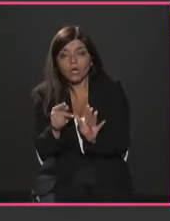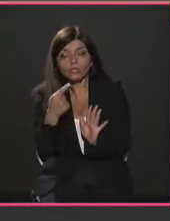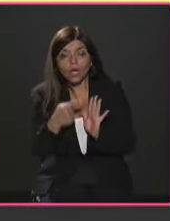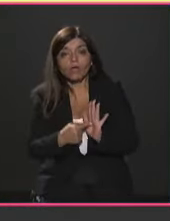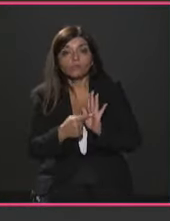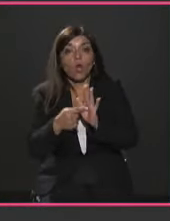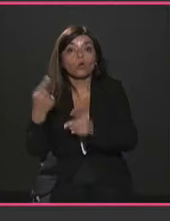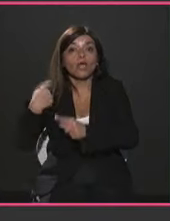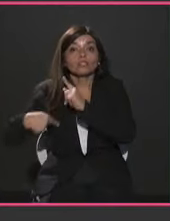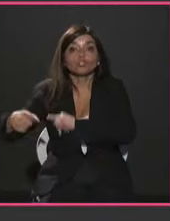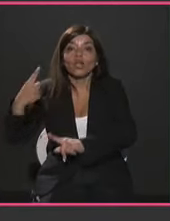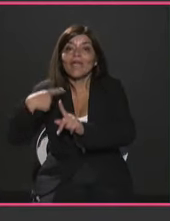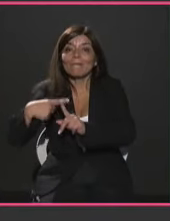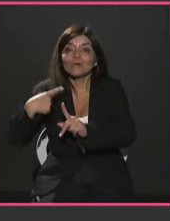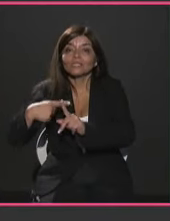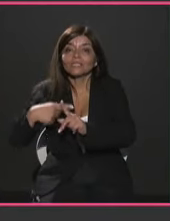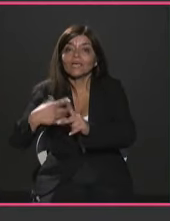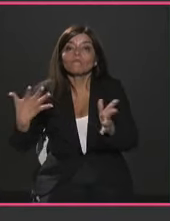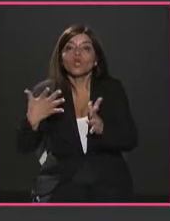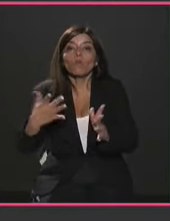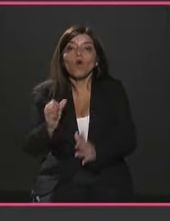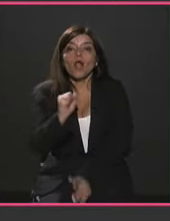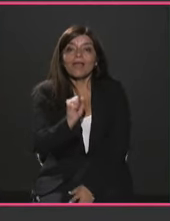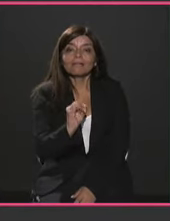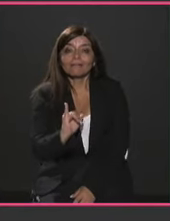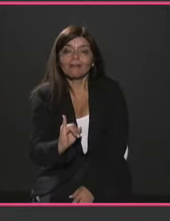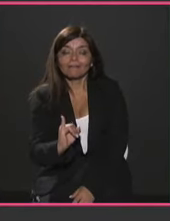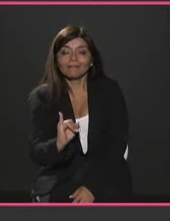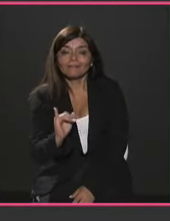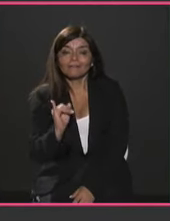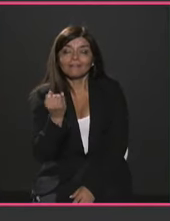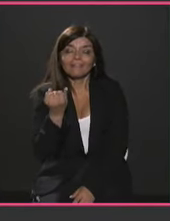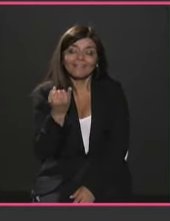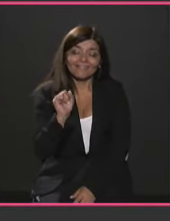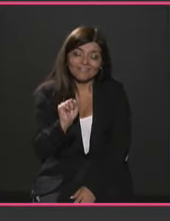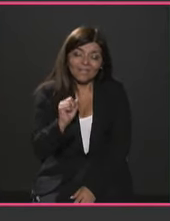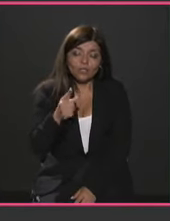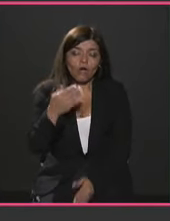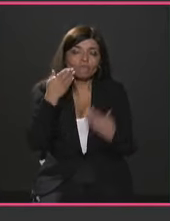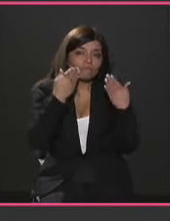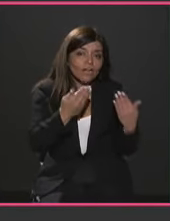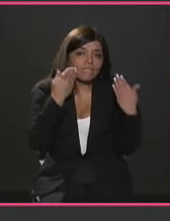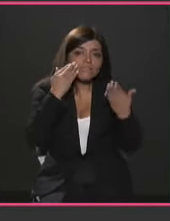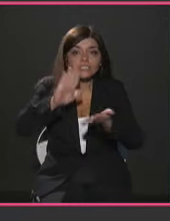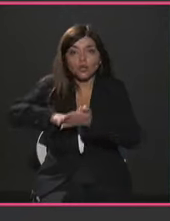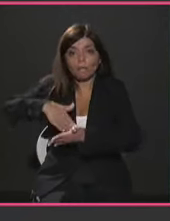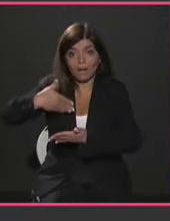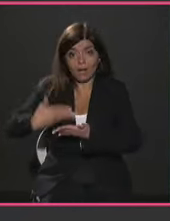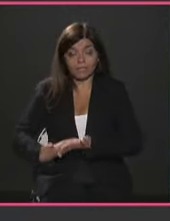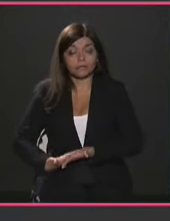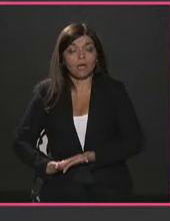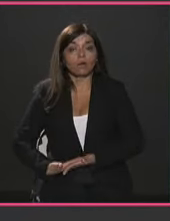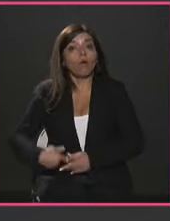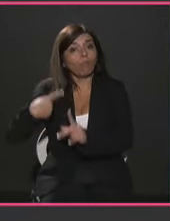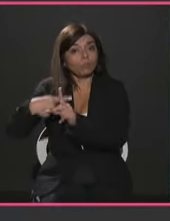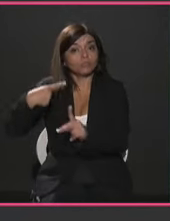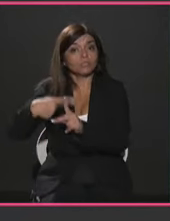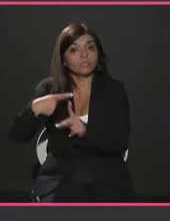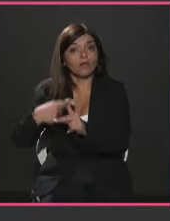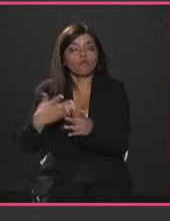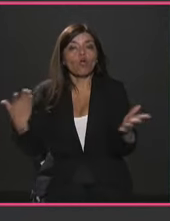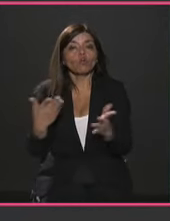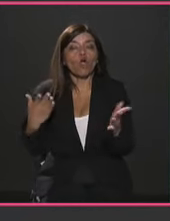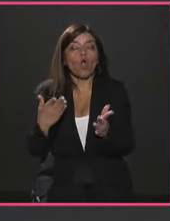mostrado una historia positiva acerca de cómo la Inteligencia artificial puede eh tener beneficios para la salud eh Como la